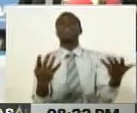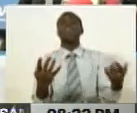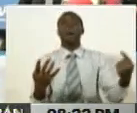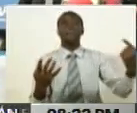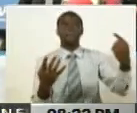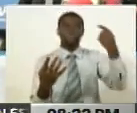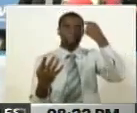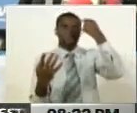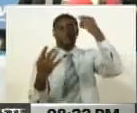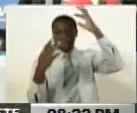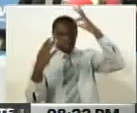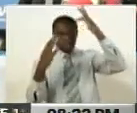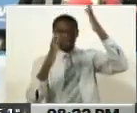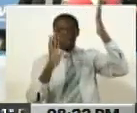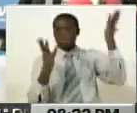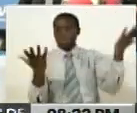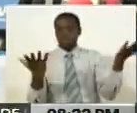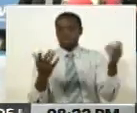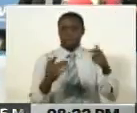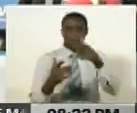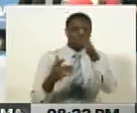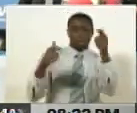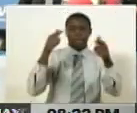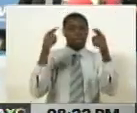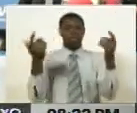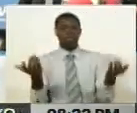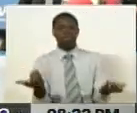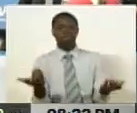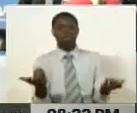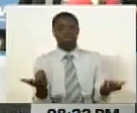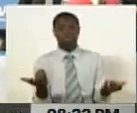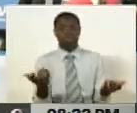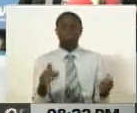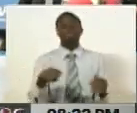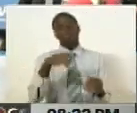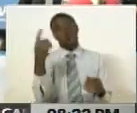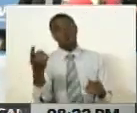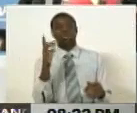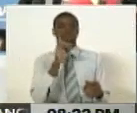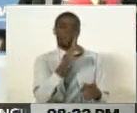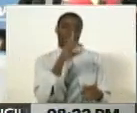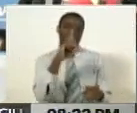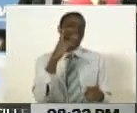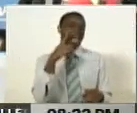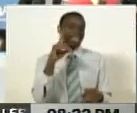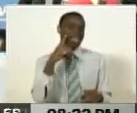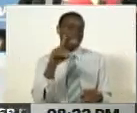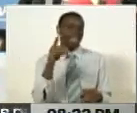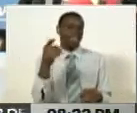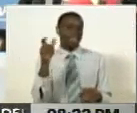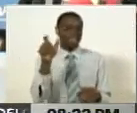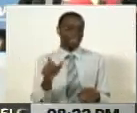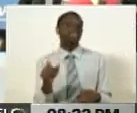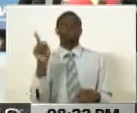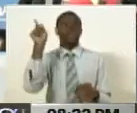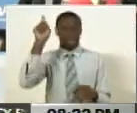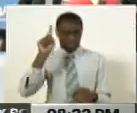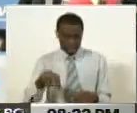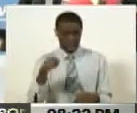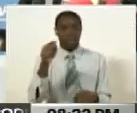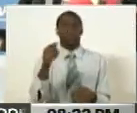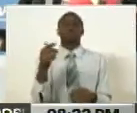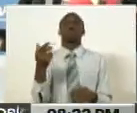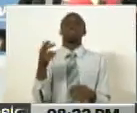cráneo. Y Escalona Daniel, quien también recibió un